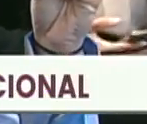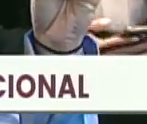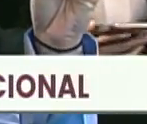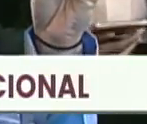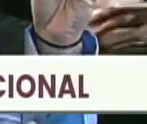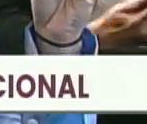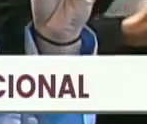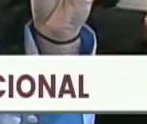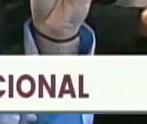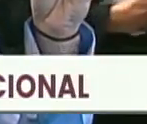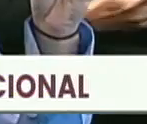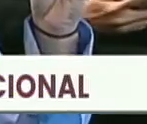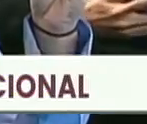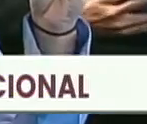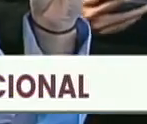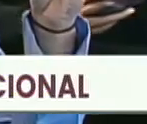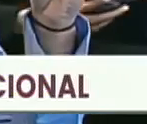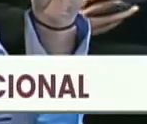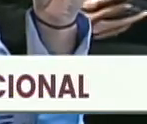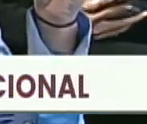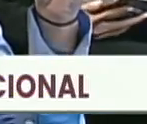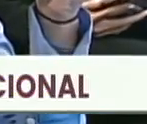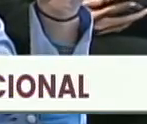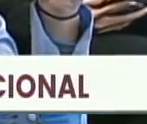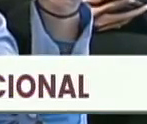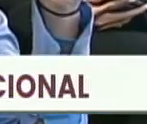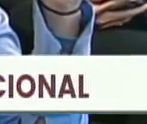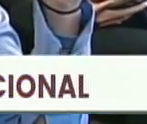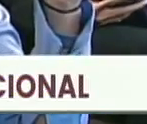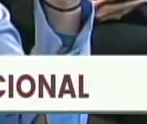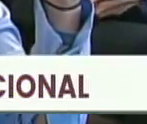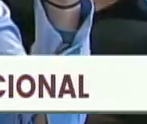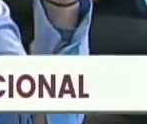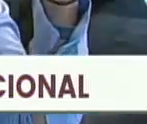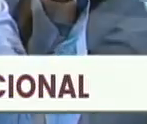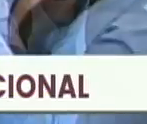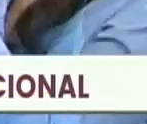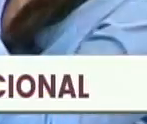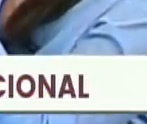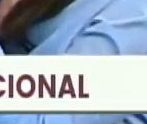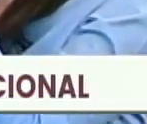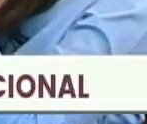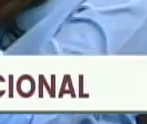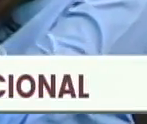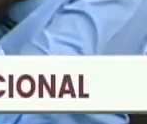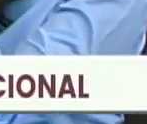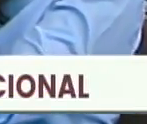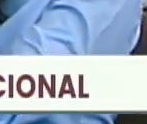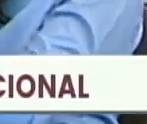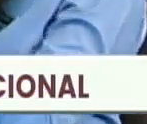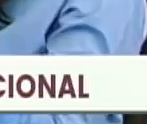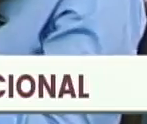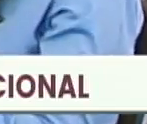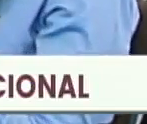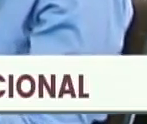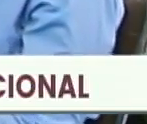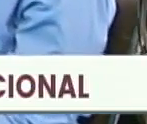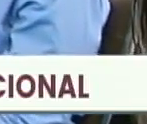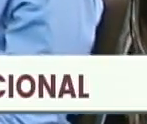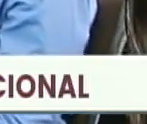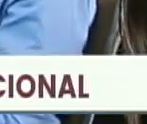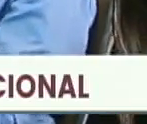hemos destacado, defiende la verdad de Venezuela frente a las campañas de desprestigio y falsas noticias de